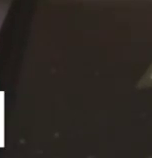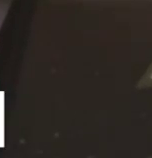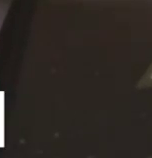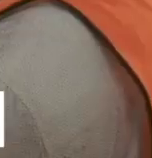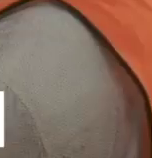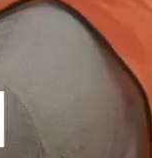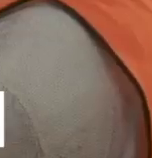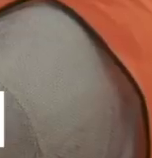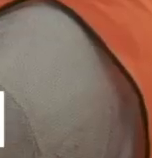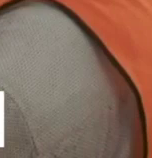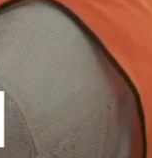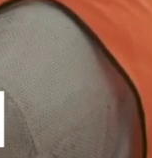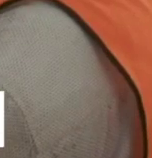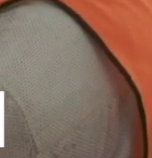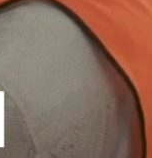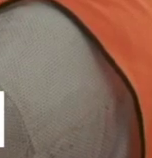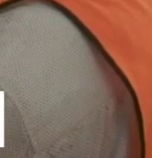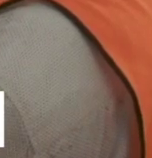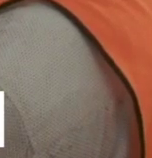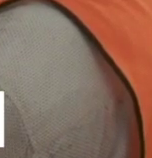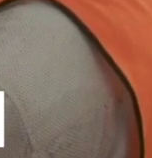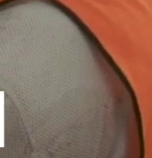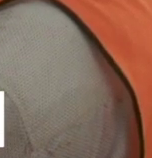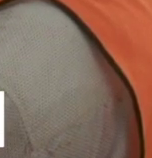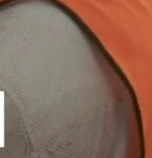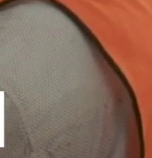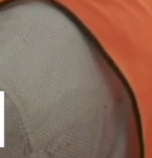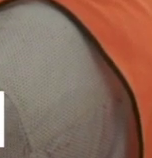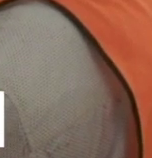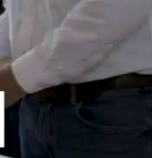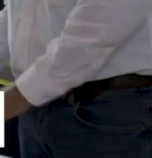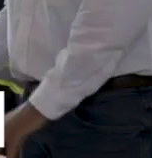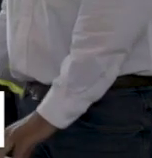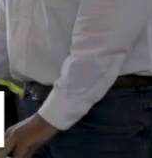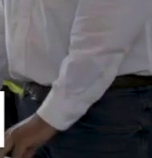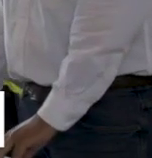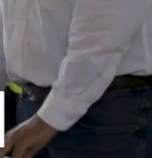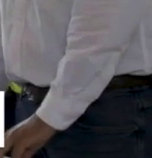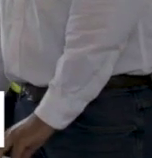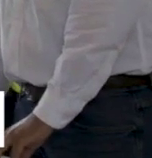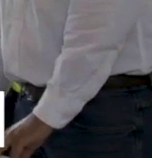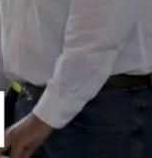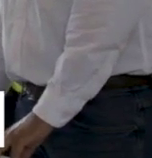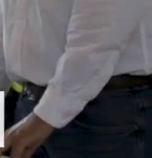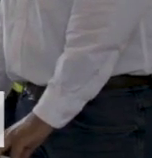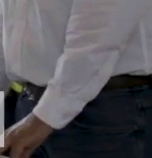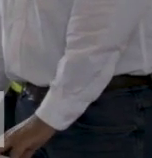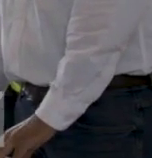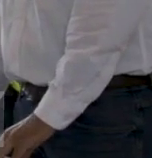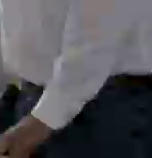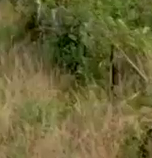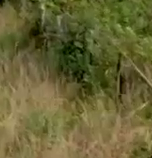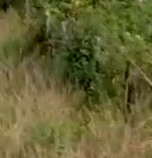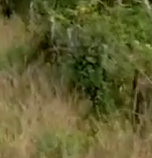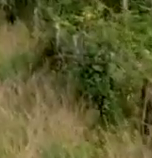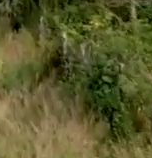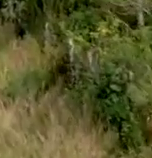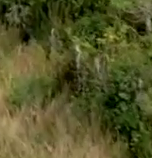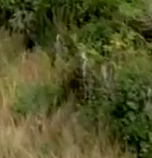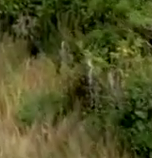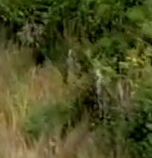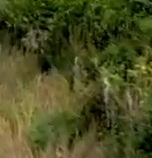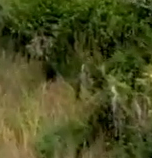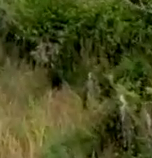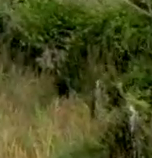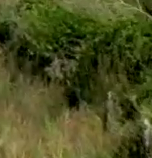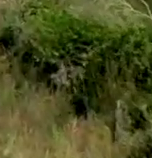los dictámenes, permisos o licencias necesarias para iniciar los proyectos, y que la autorización provisional tendrá una vigencia de